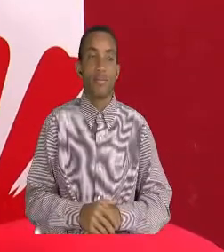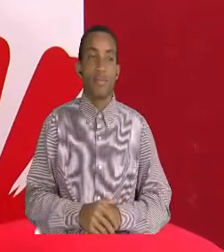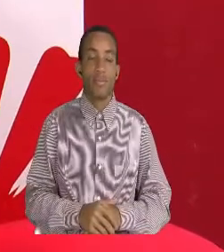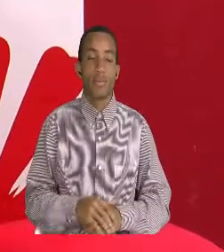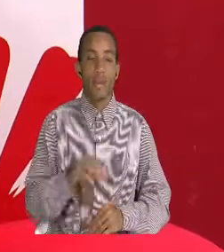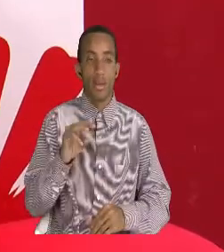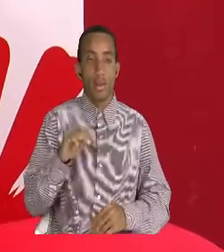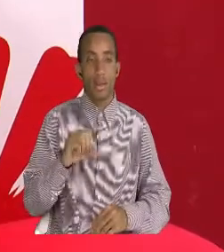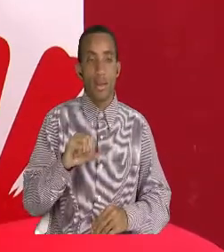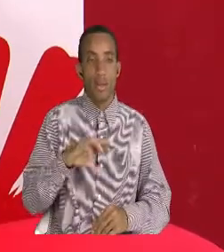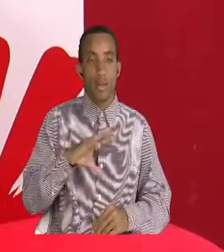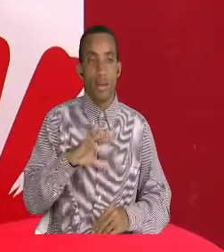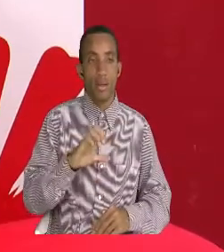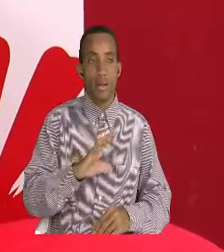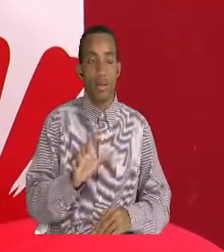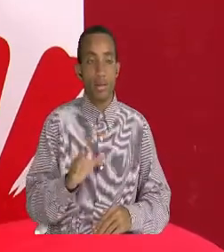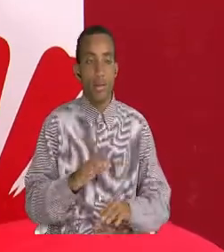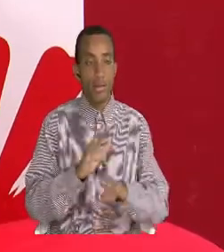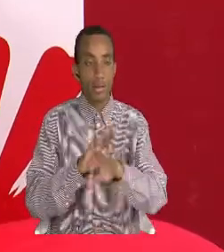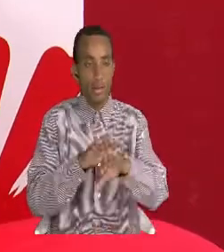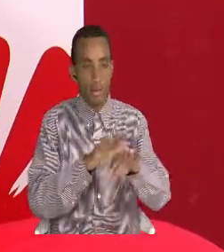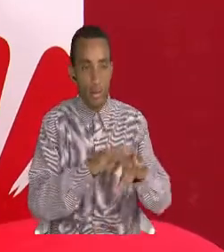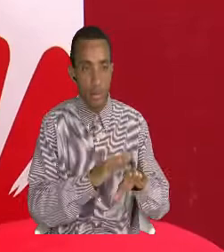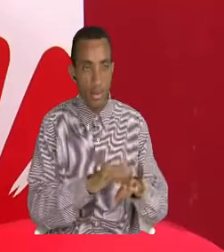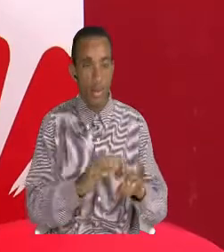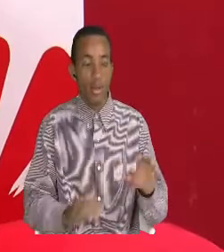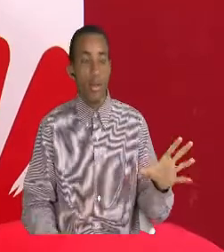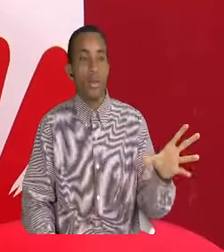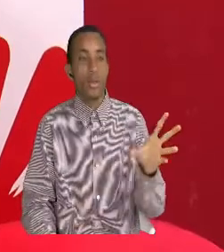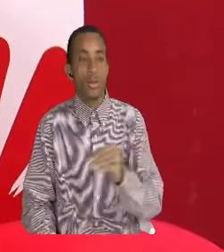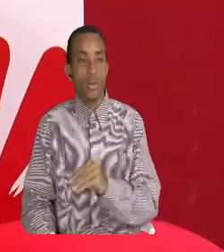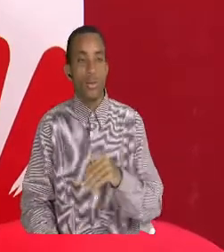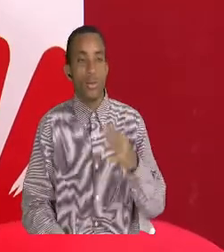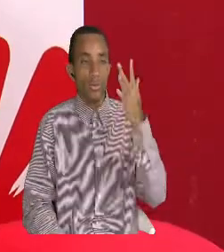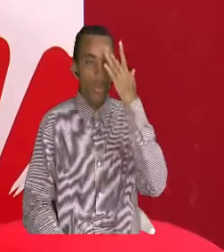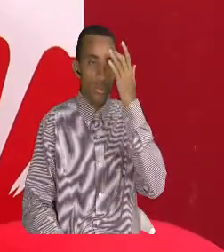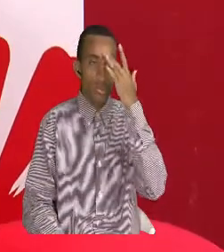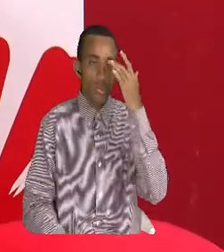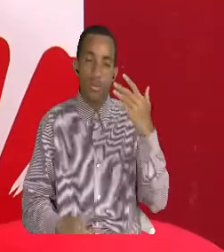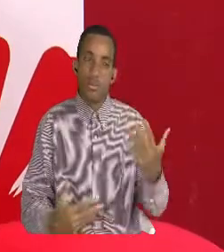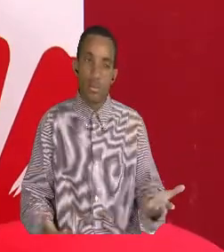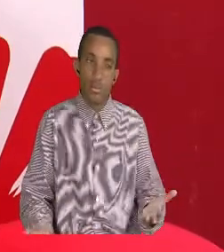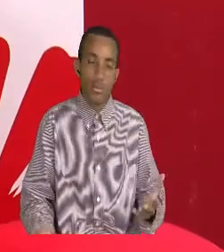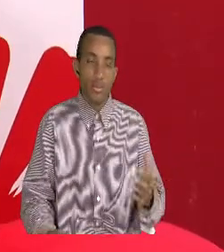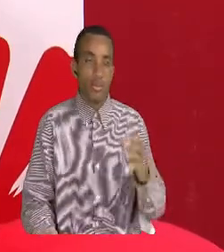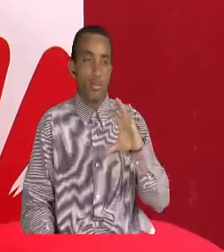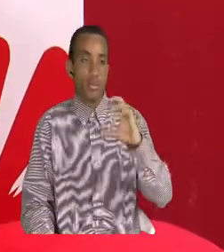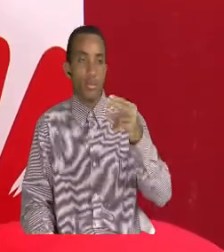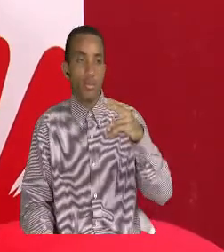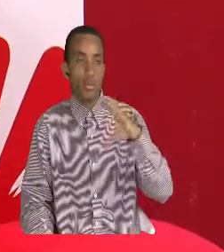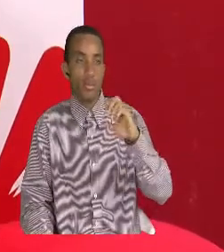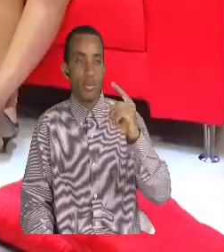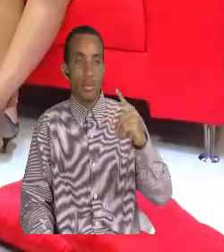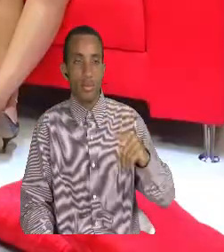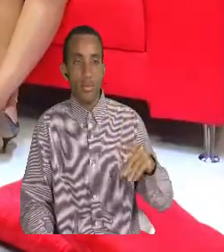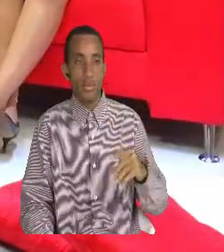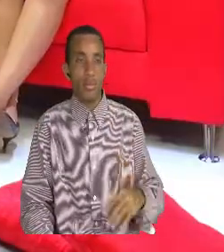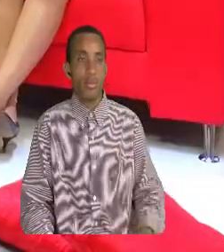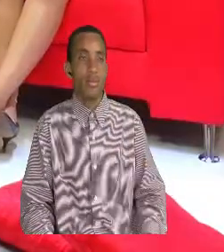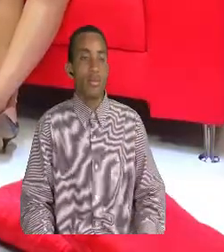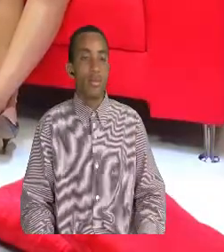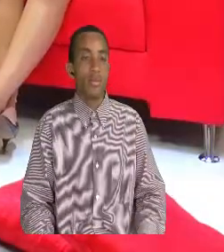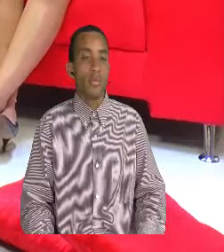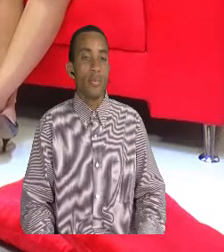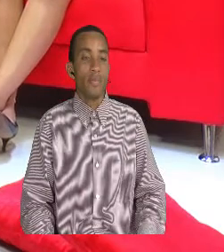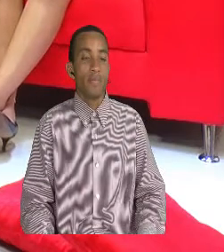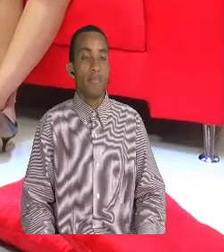quiero que tú le hagas la invitación a nuestros televidentes, ¿por qué encontrar un detalle en Chicas y Chicos para nuestra mamá? Claro que sí. Los